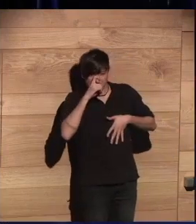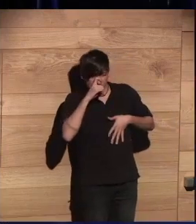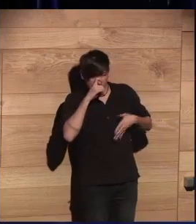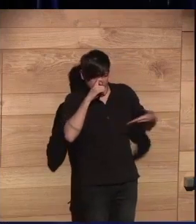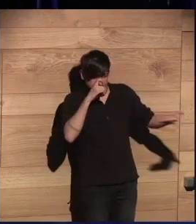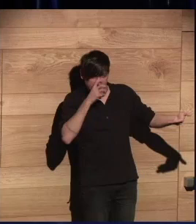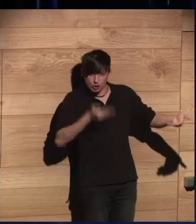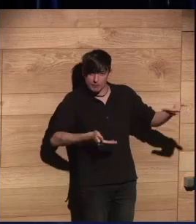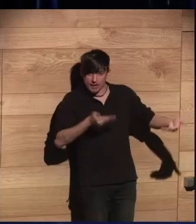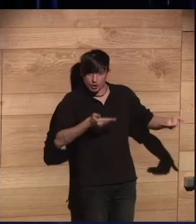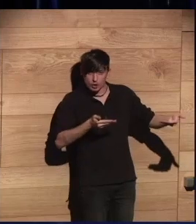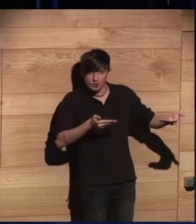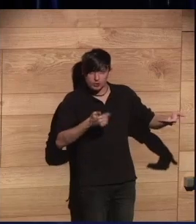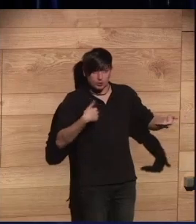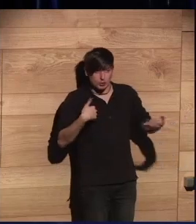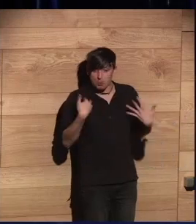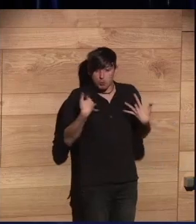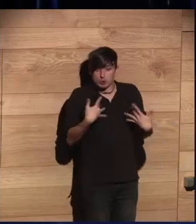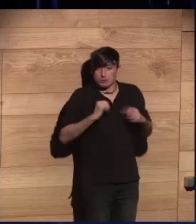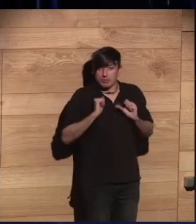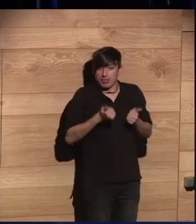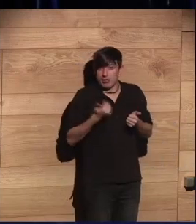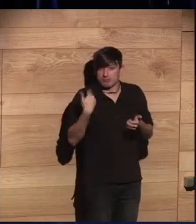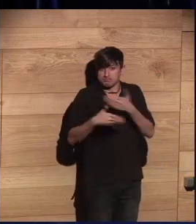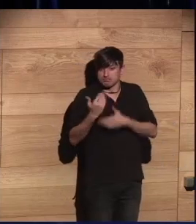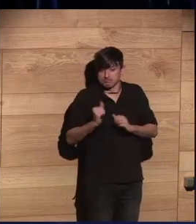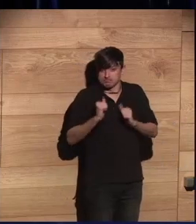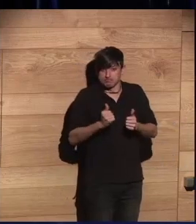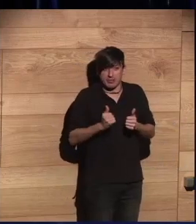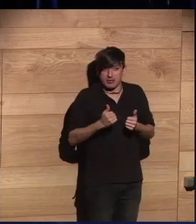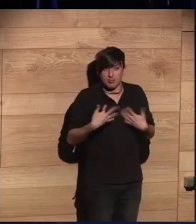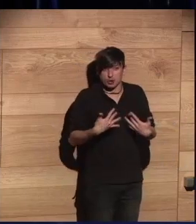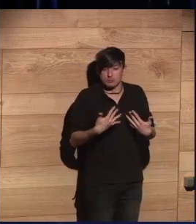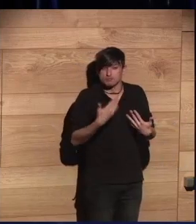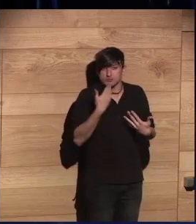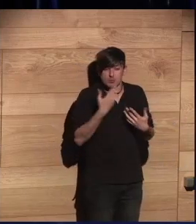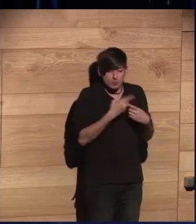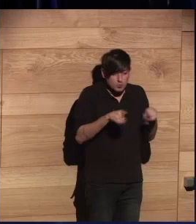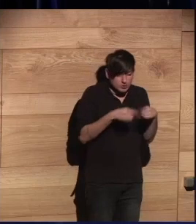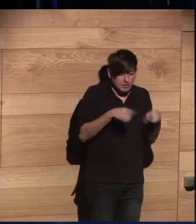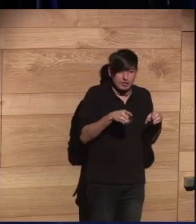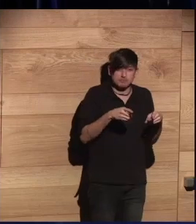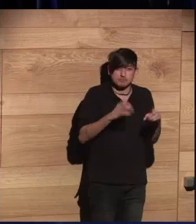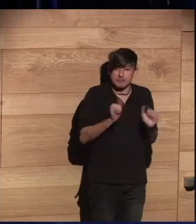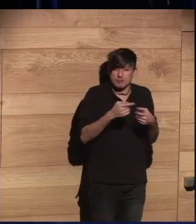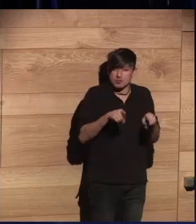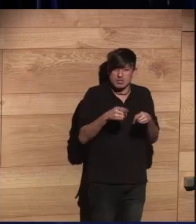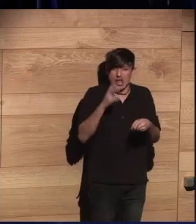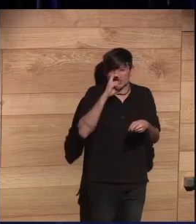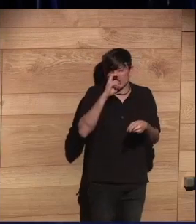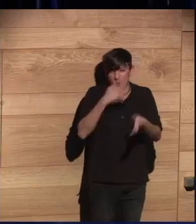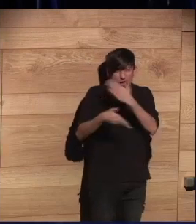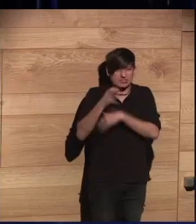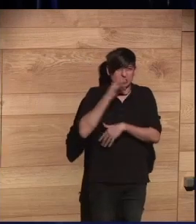y sobre todo en mi caso, yo muy pronto también empecé a manejar música, empecé a hacer música antigua,